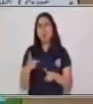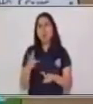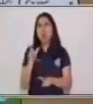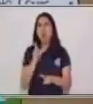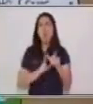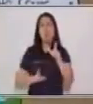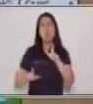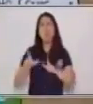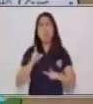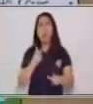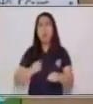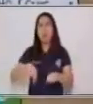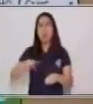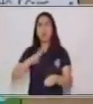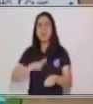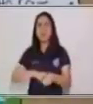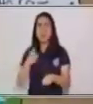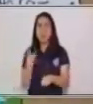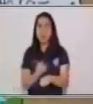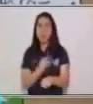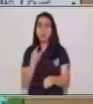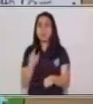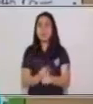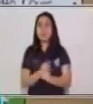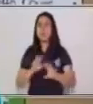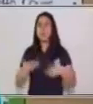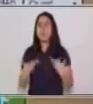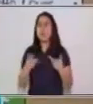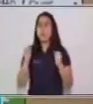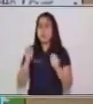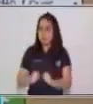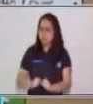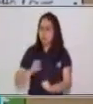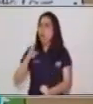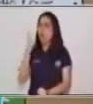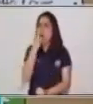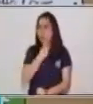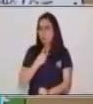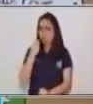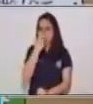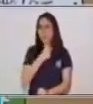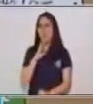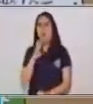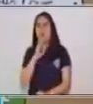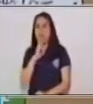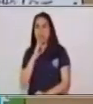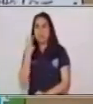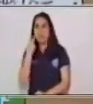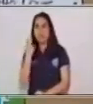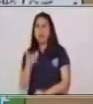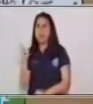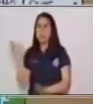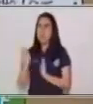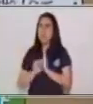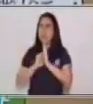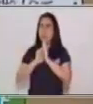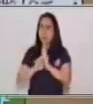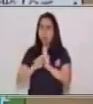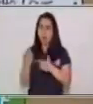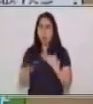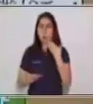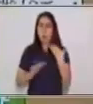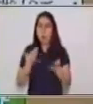prosa. No siempre tiene que rimar. Veamos este ejemplo de un poema en prosa.